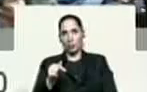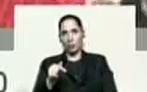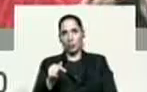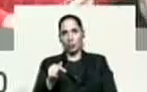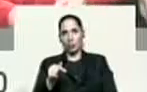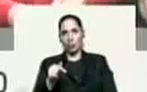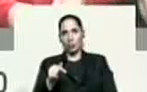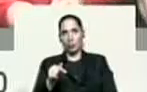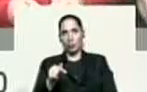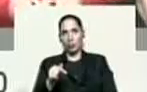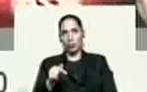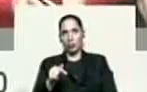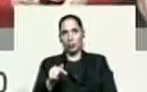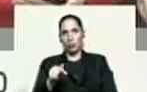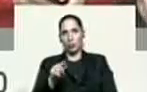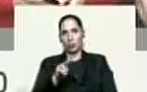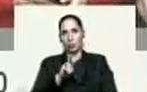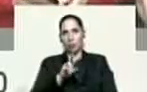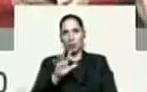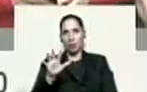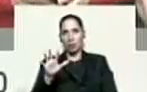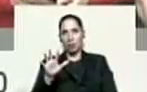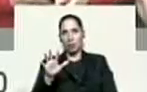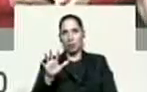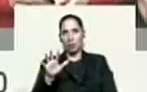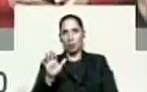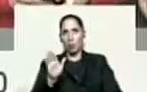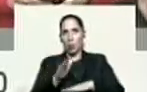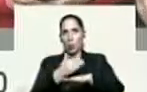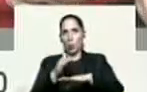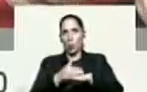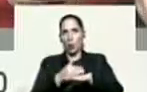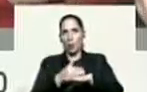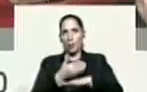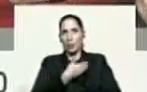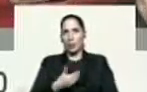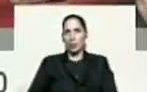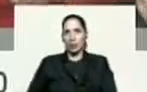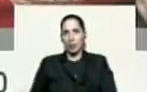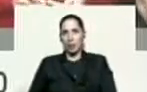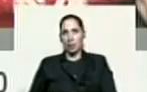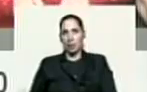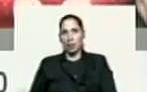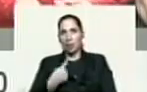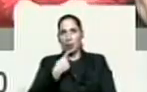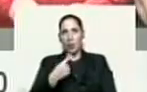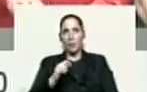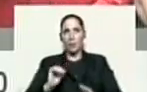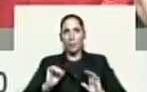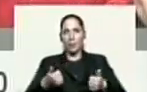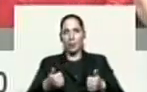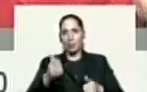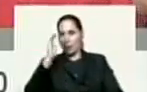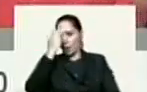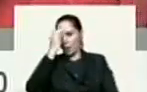Hoy es 25. El jueves el presidente dijo que comenzaba carnaval